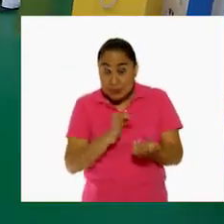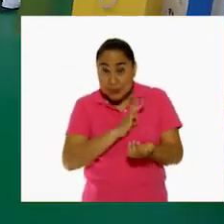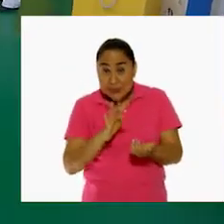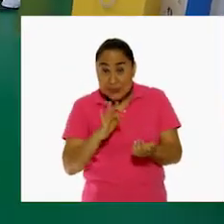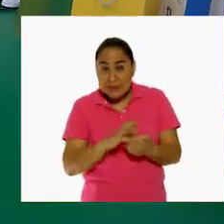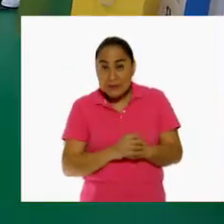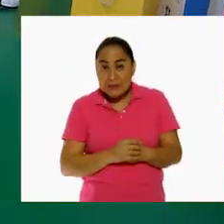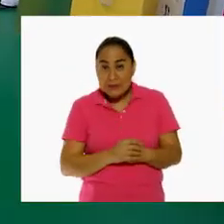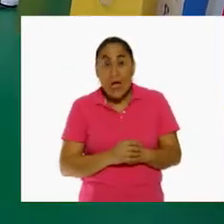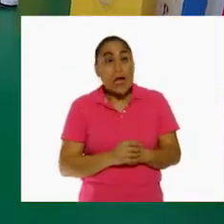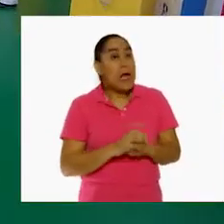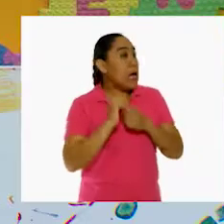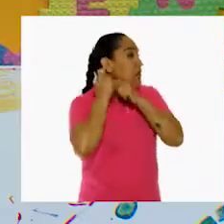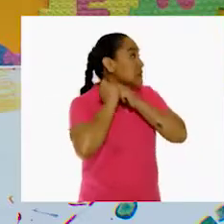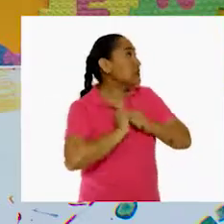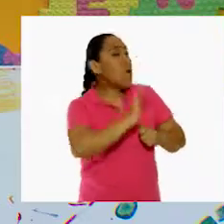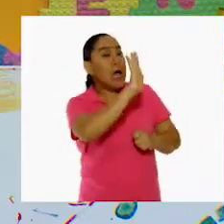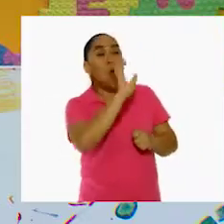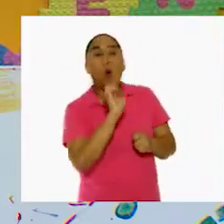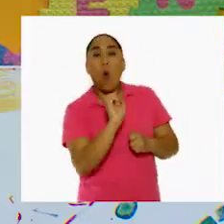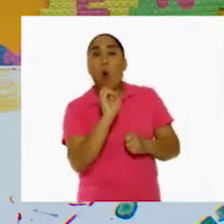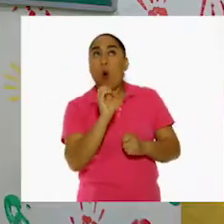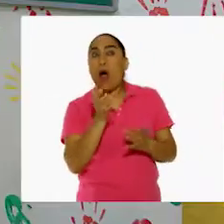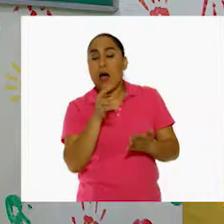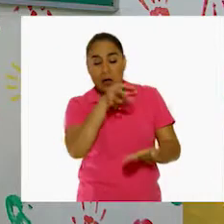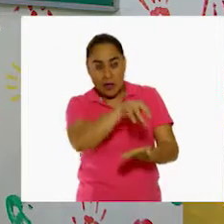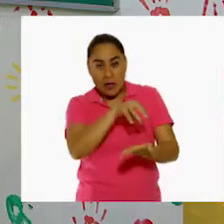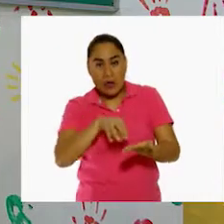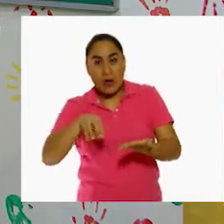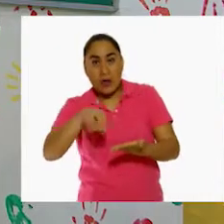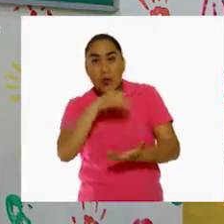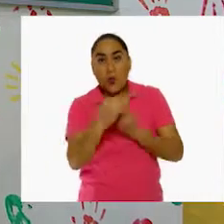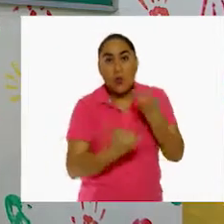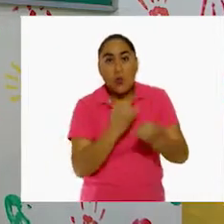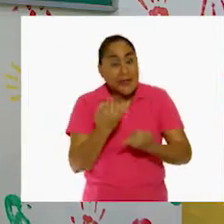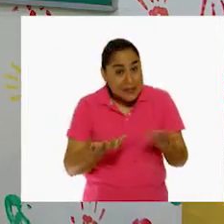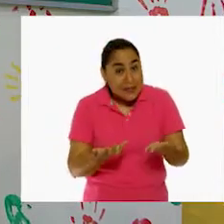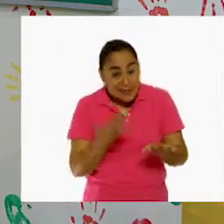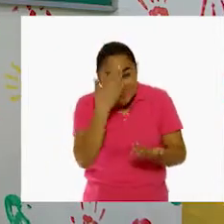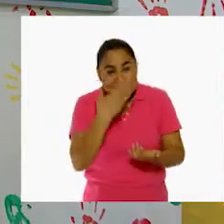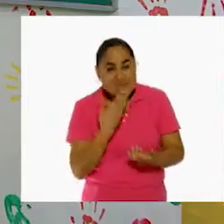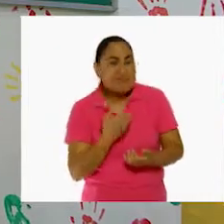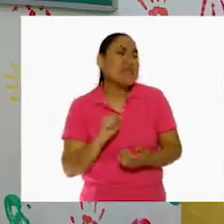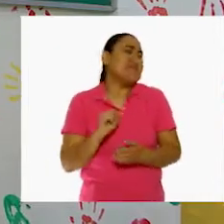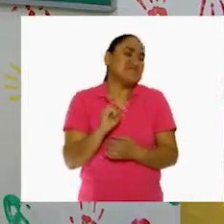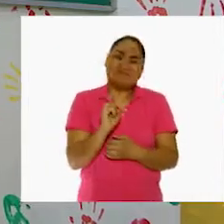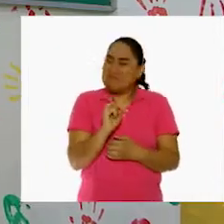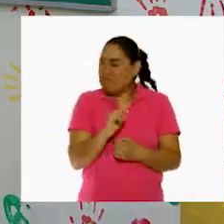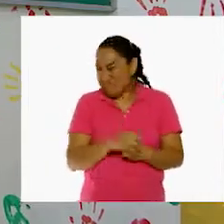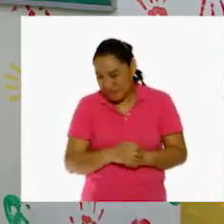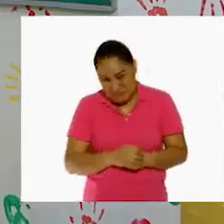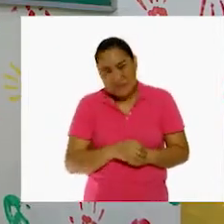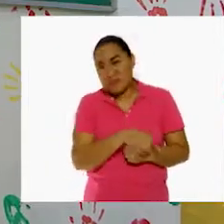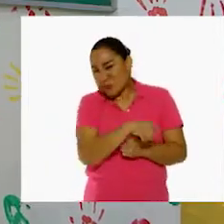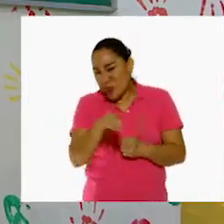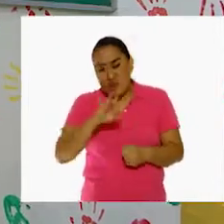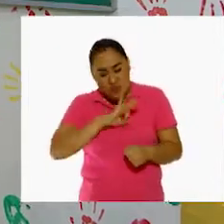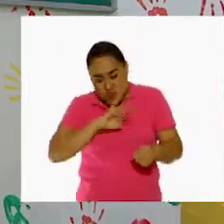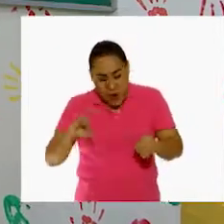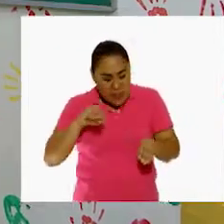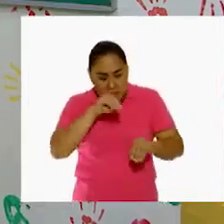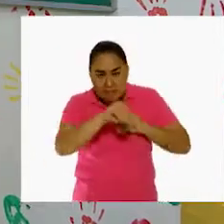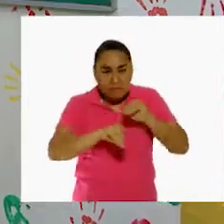O jugar ajedrez. Es correcto. Pueden escribir cualquiera de las dos. Es más, pueden mezclar las habilidades